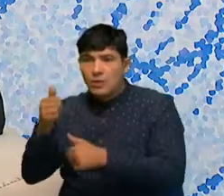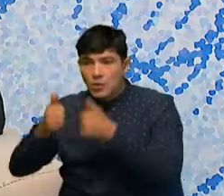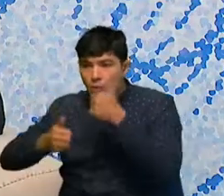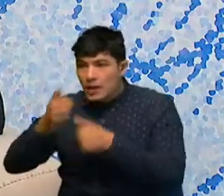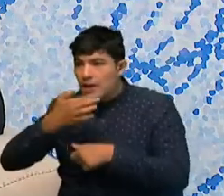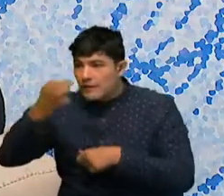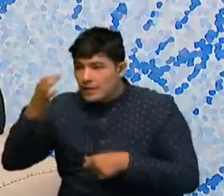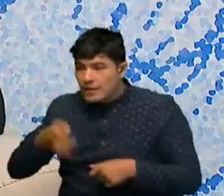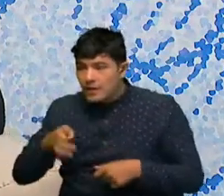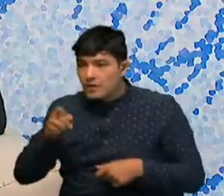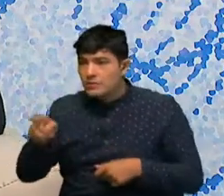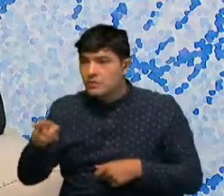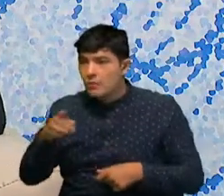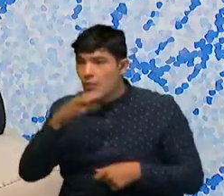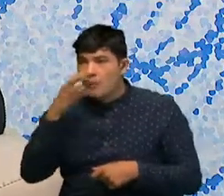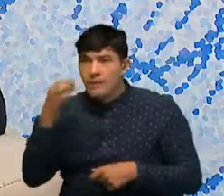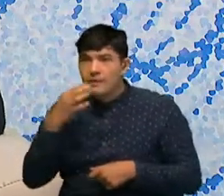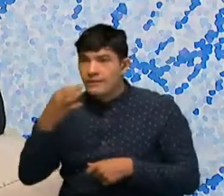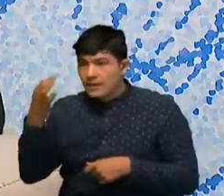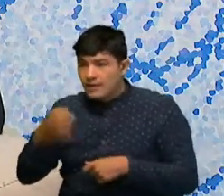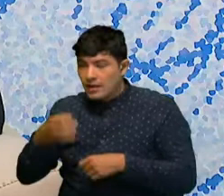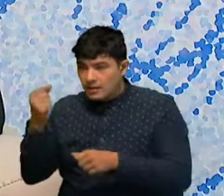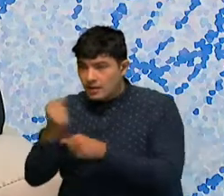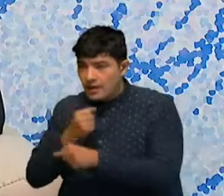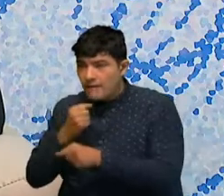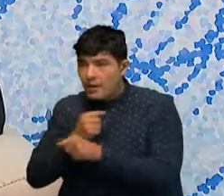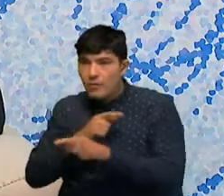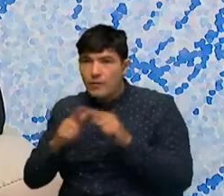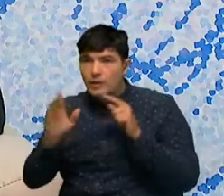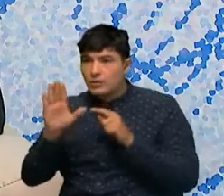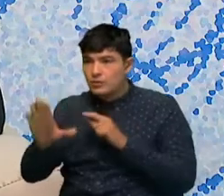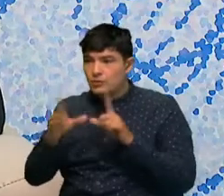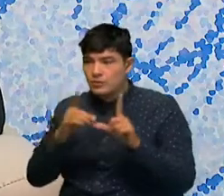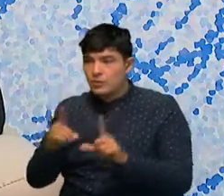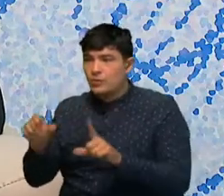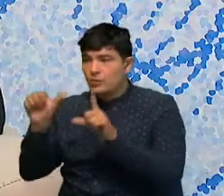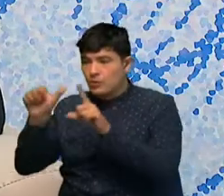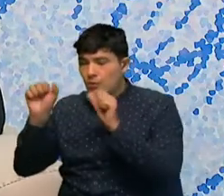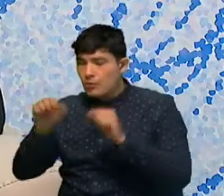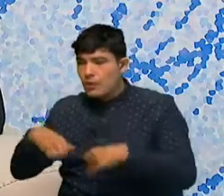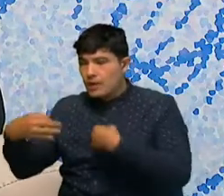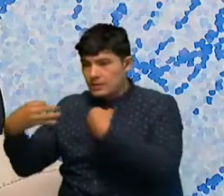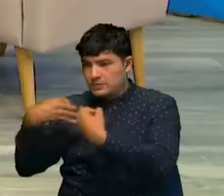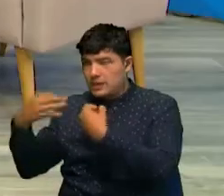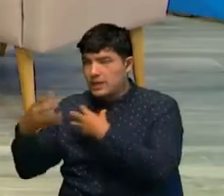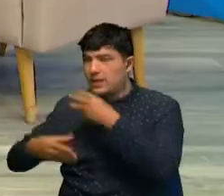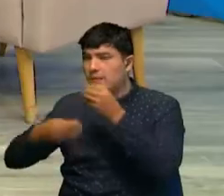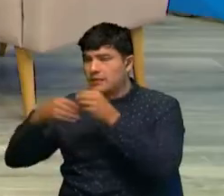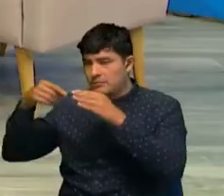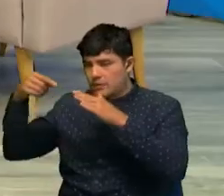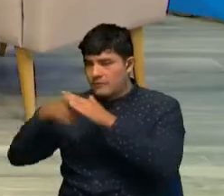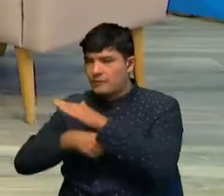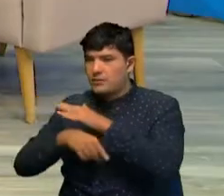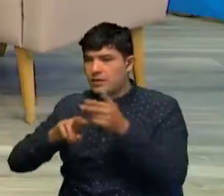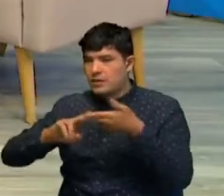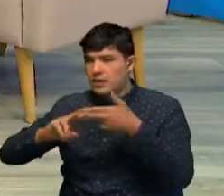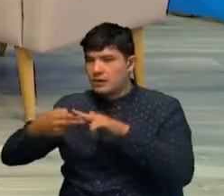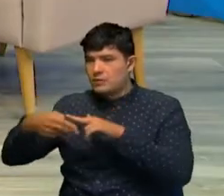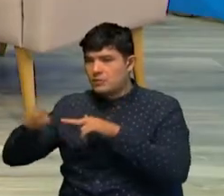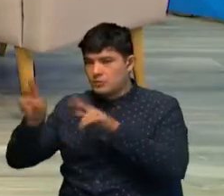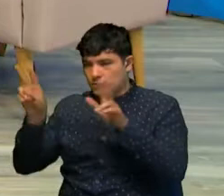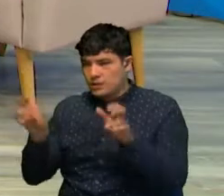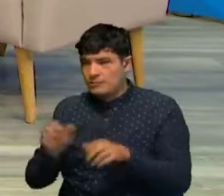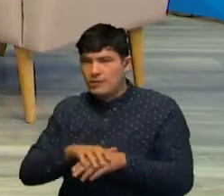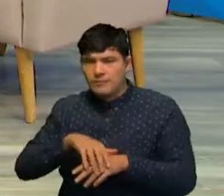realidad de este señor? Trabajó. Pero la doctora nos puede ilustrar más profundamente al respecto. Sí,